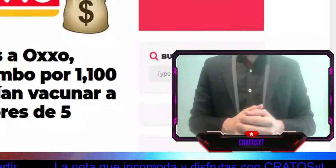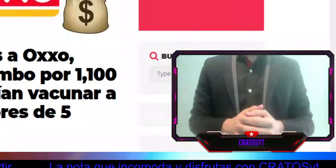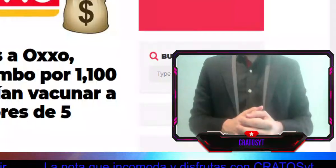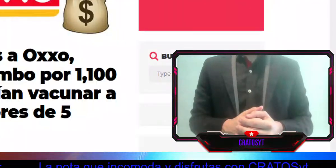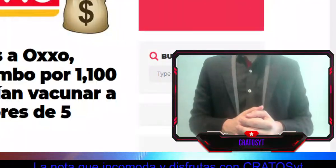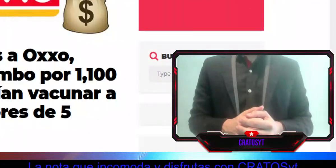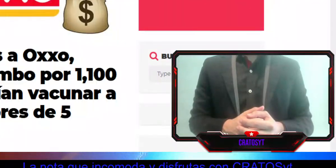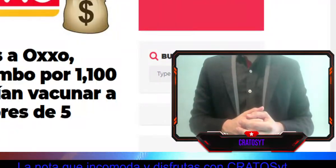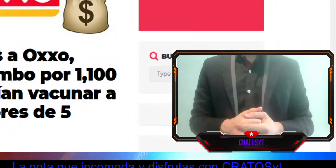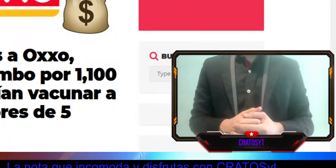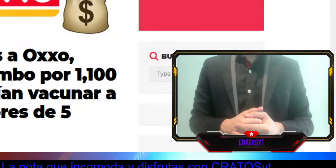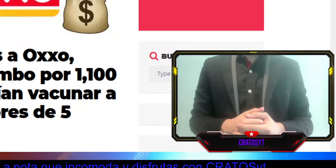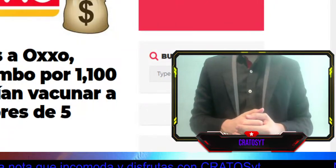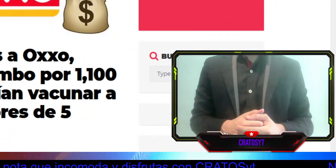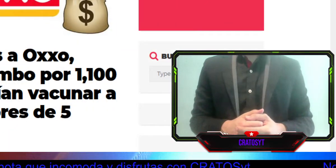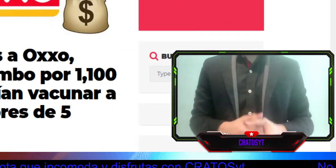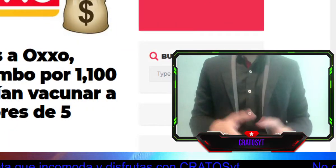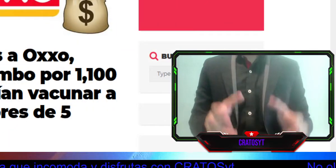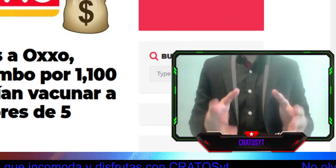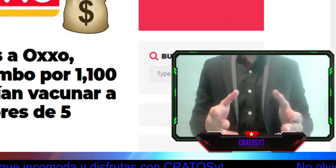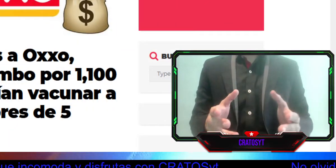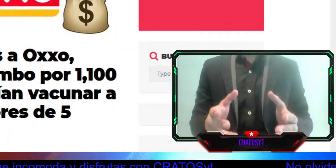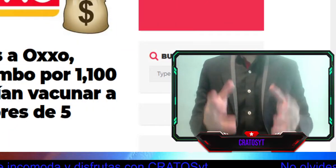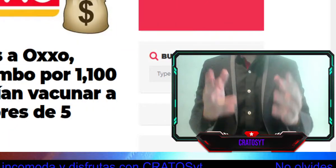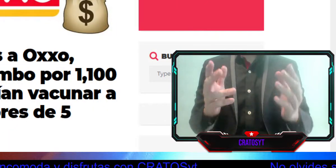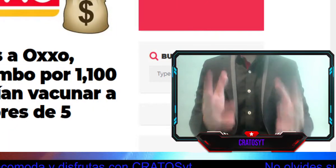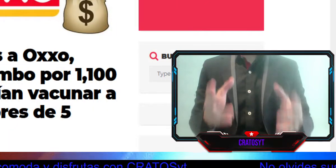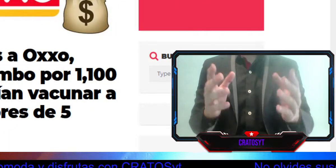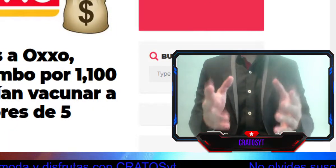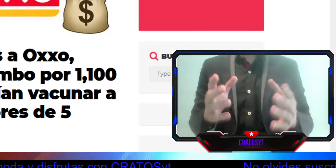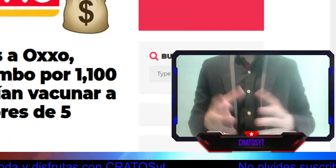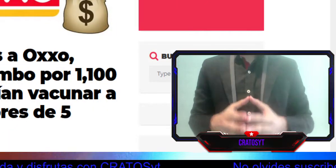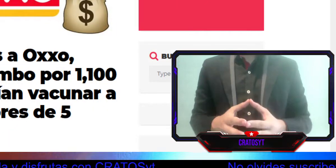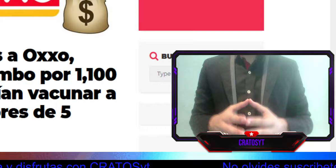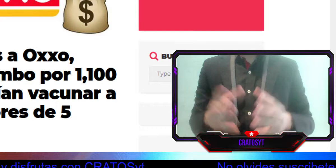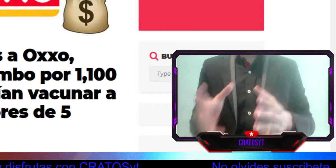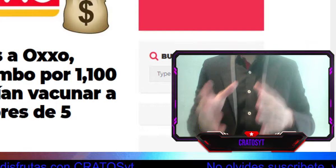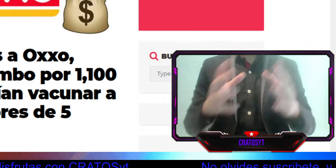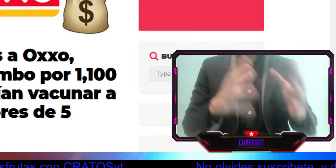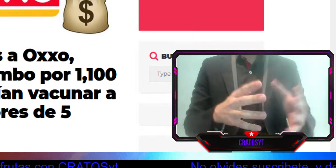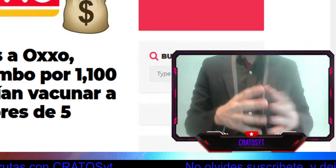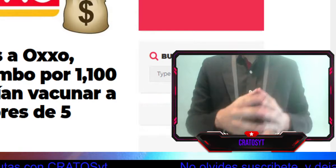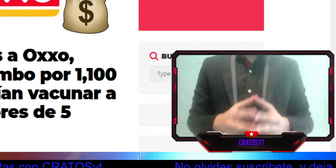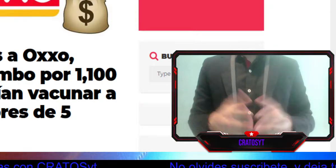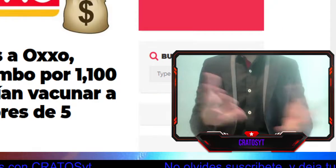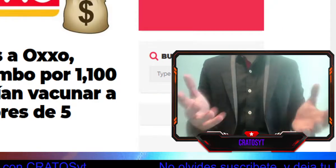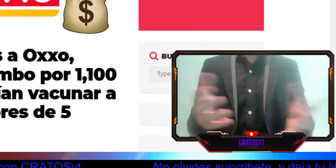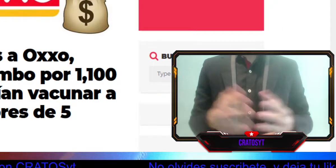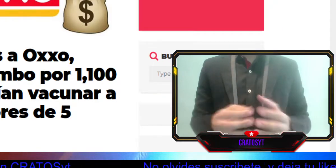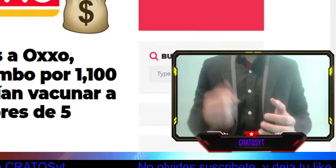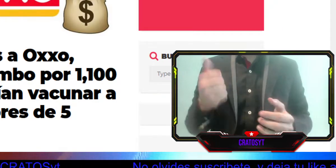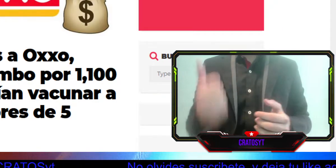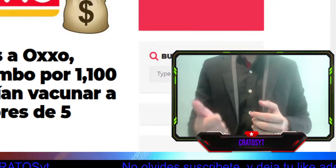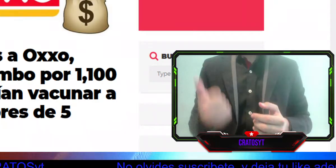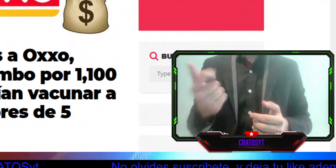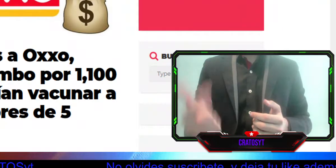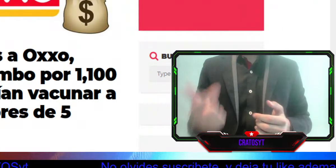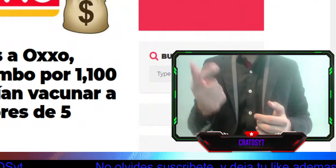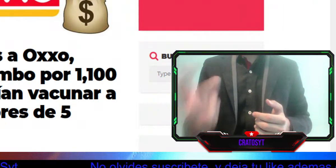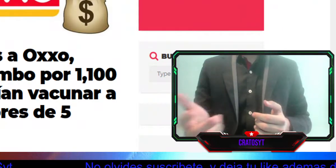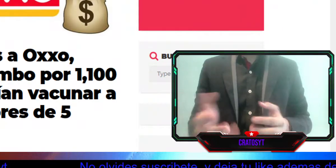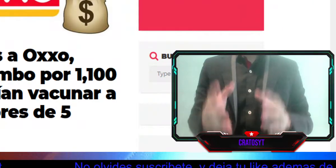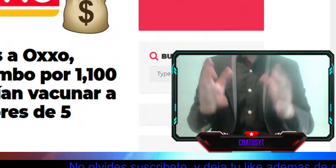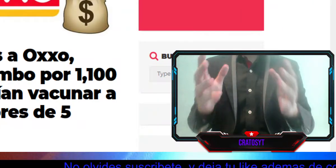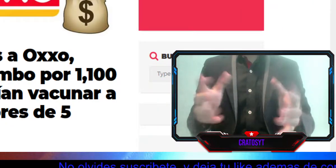El día de hoy, durante la mañanera, el presidente Andrés Manuel López Obrador se dio a conocer información bastante relevante por parte de la CFE que involucra empresas como Oxxo,